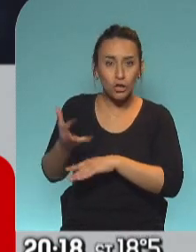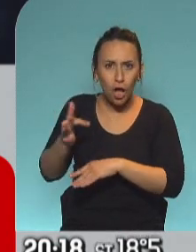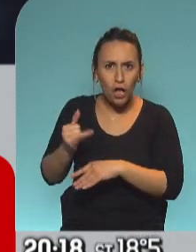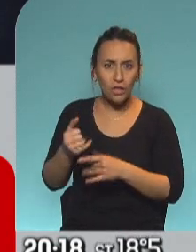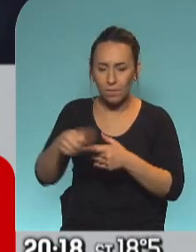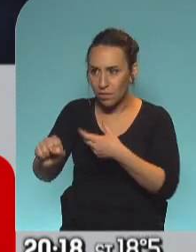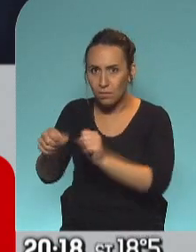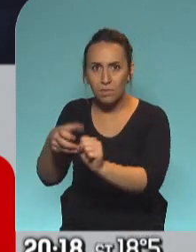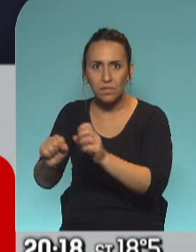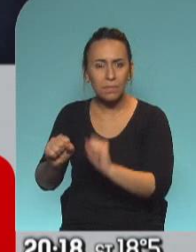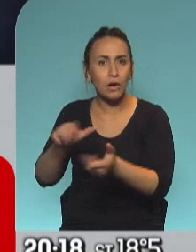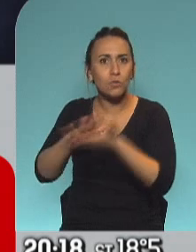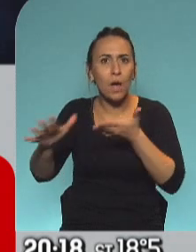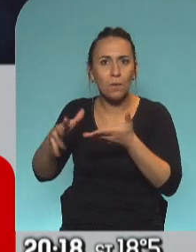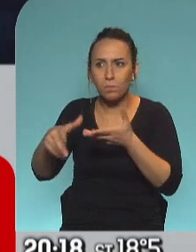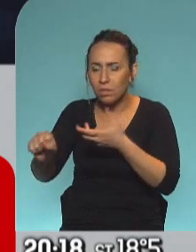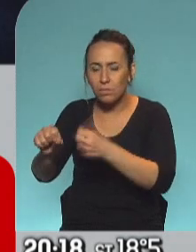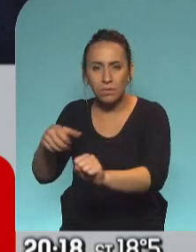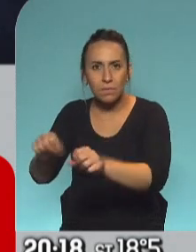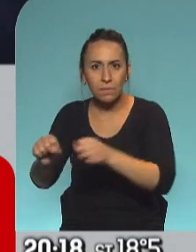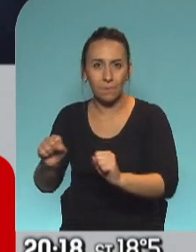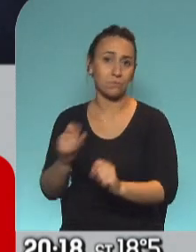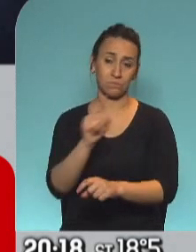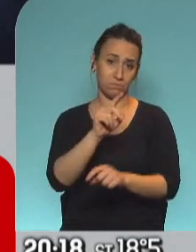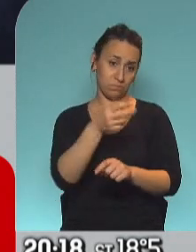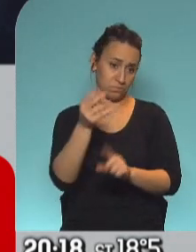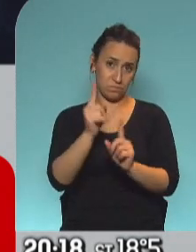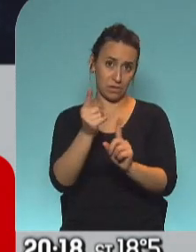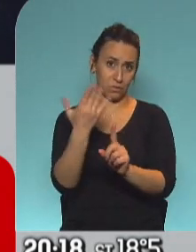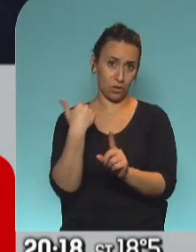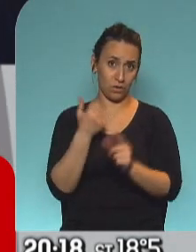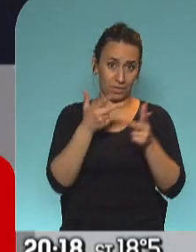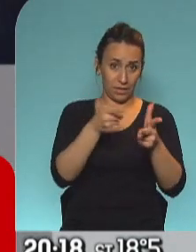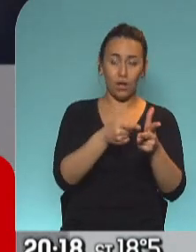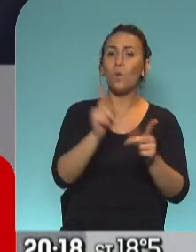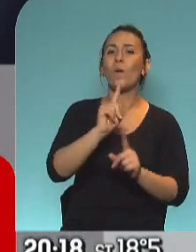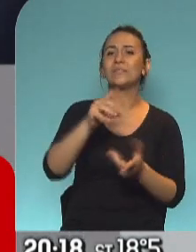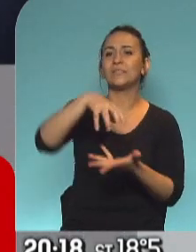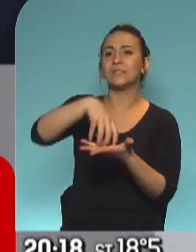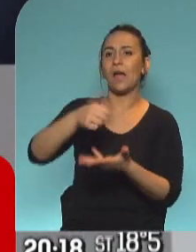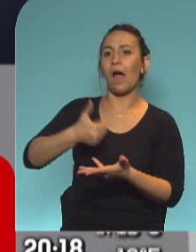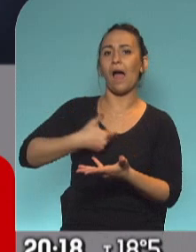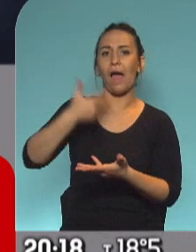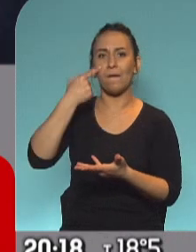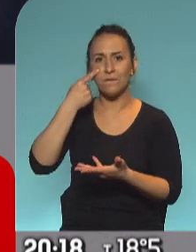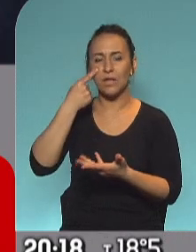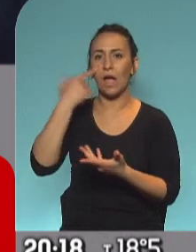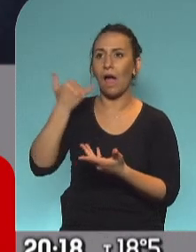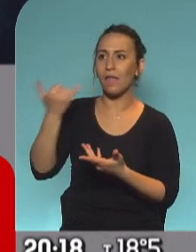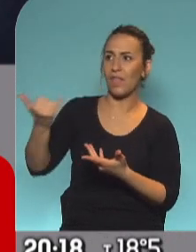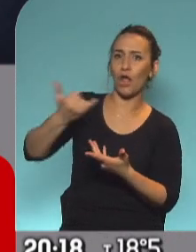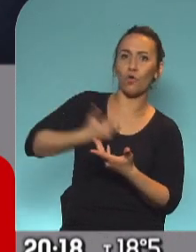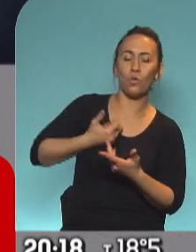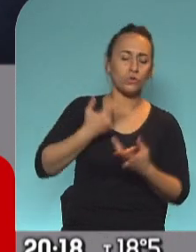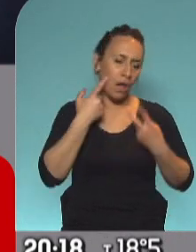que como usted bien describía recién, no era que la AFI estaba haciendo una búsqueda, no era que tenía una denuncia, no era